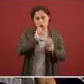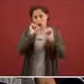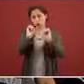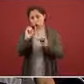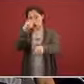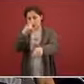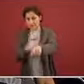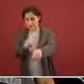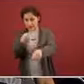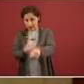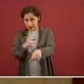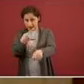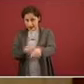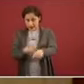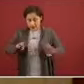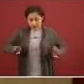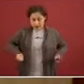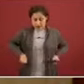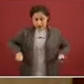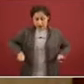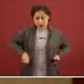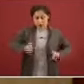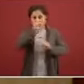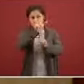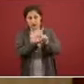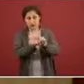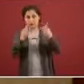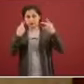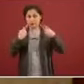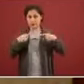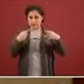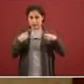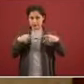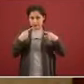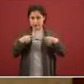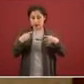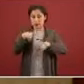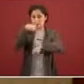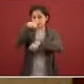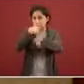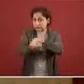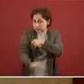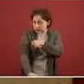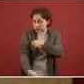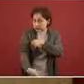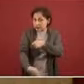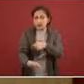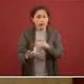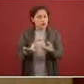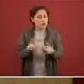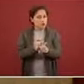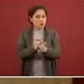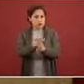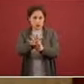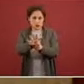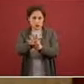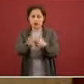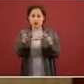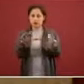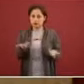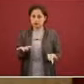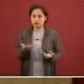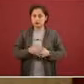existentes en personas que desafortunadamente presentan complicaciones de COVID y tienen una